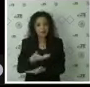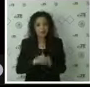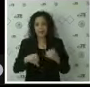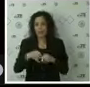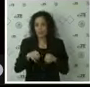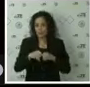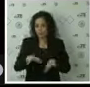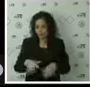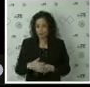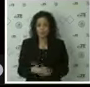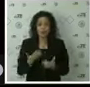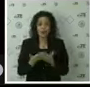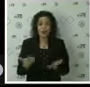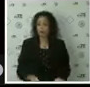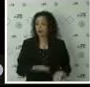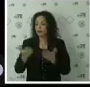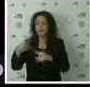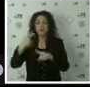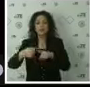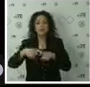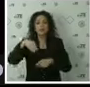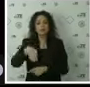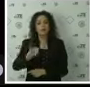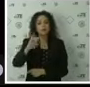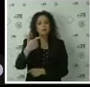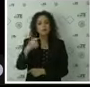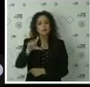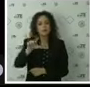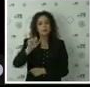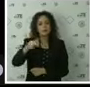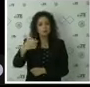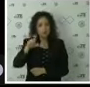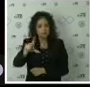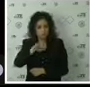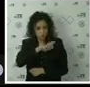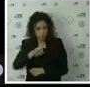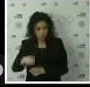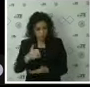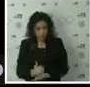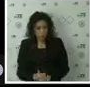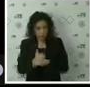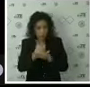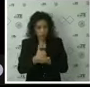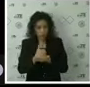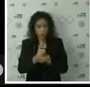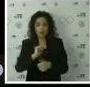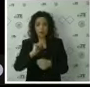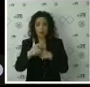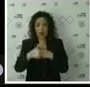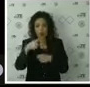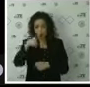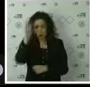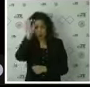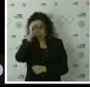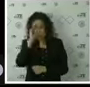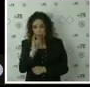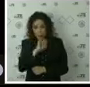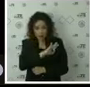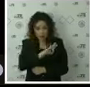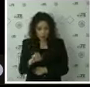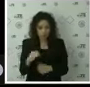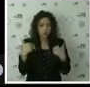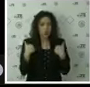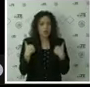te daría el uso de la voz. Si nos puedes apoyar con alguna consideración respecto a si es posible